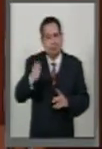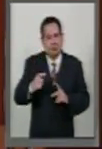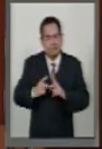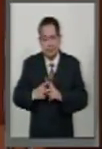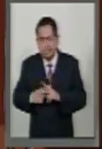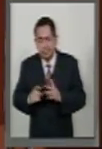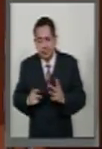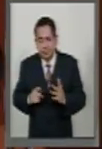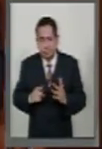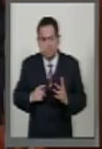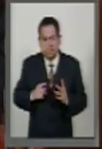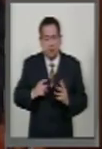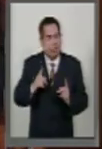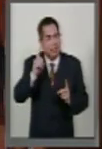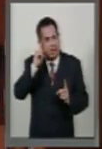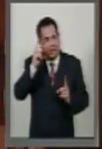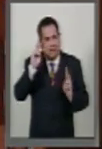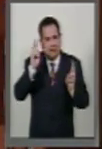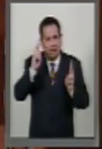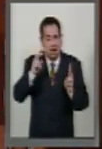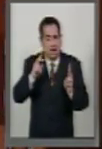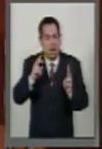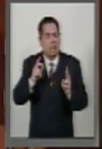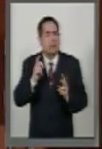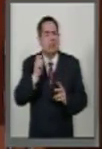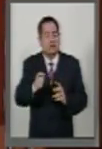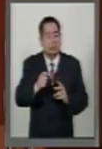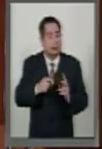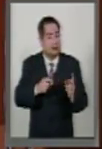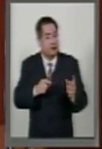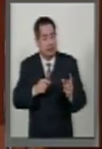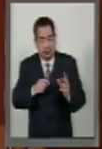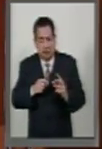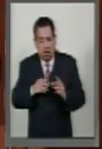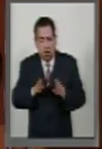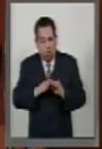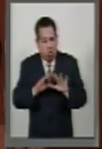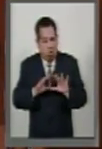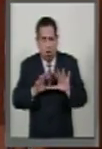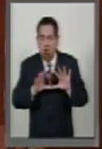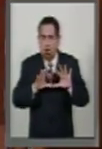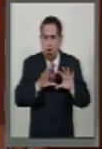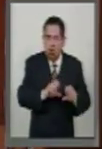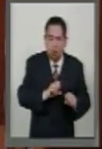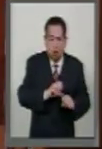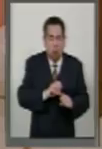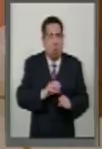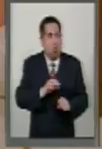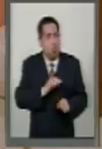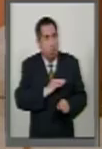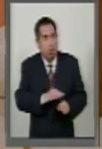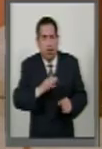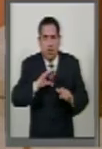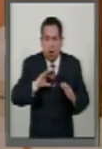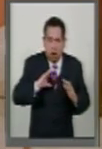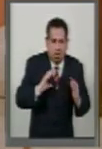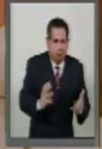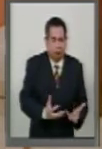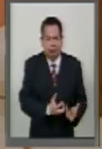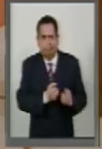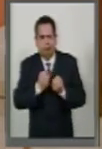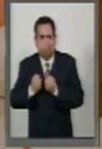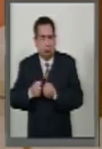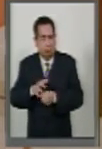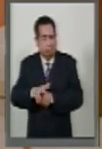como concepto importante, lo que es el tema de la captura total permisible. Esto es,